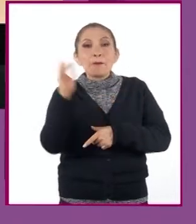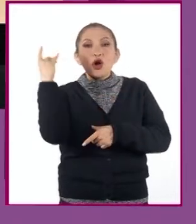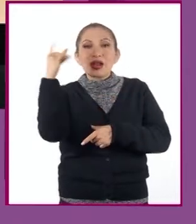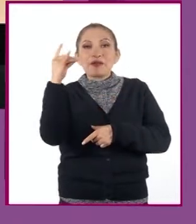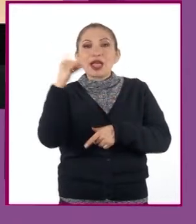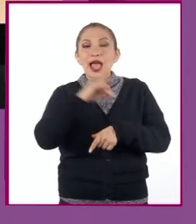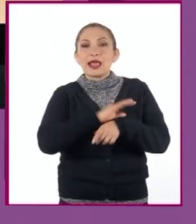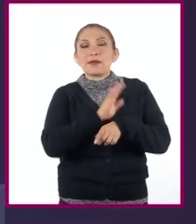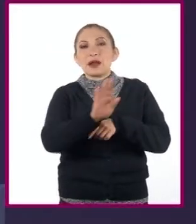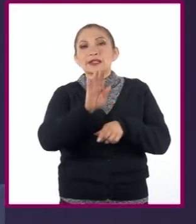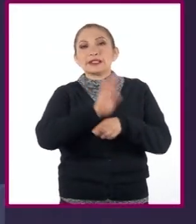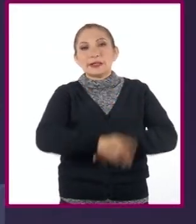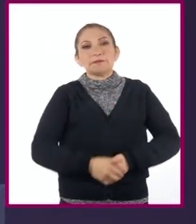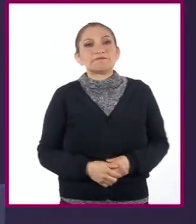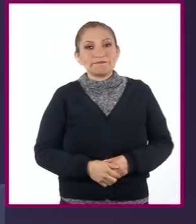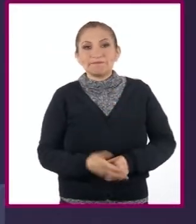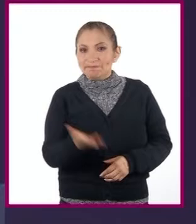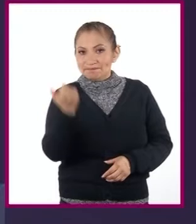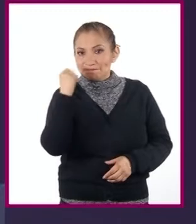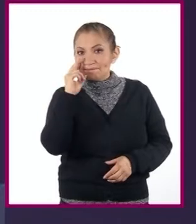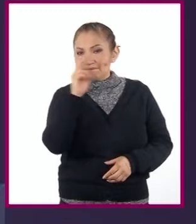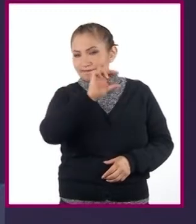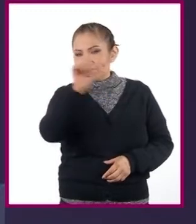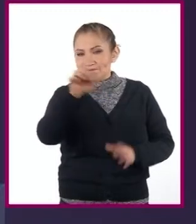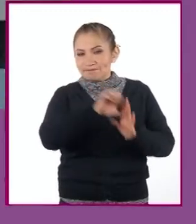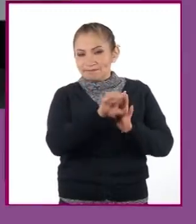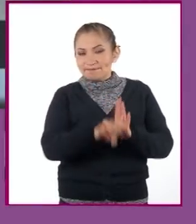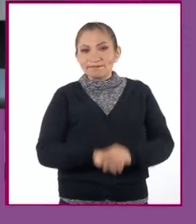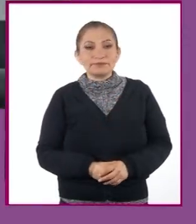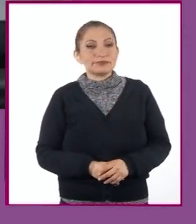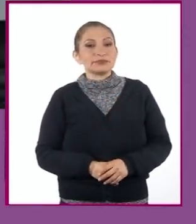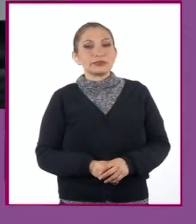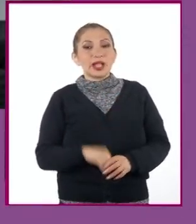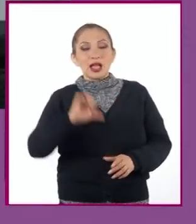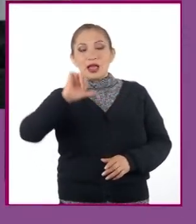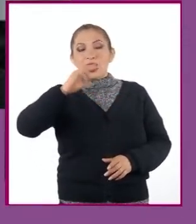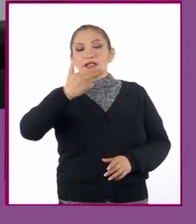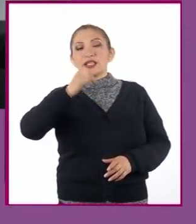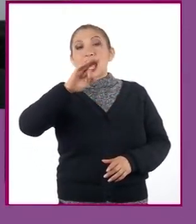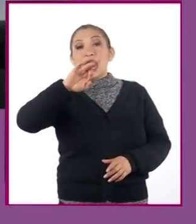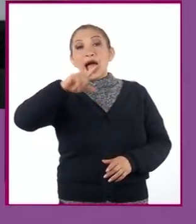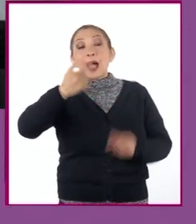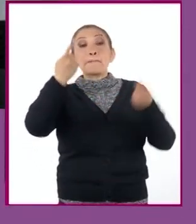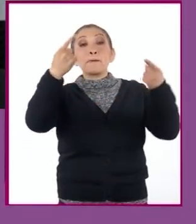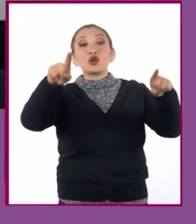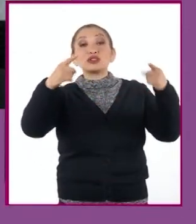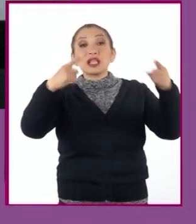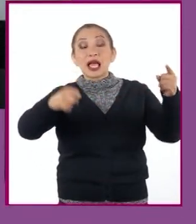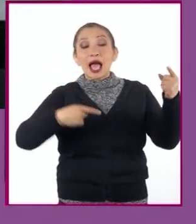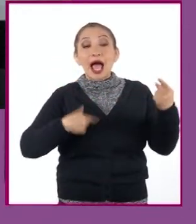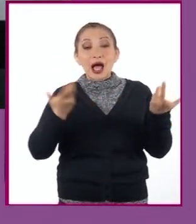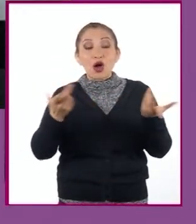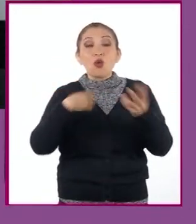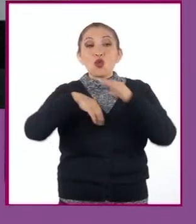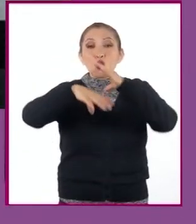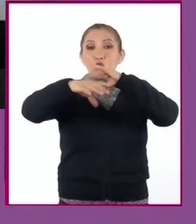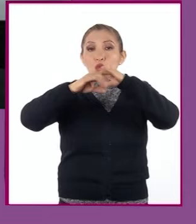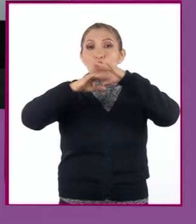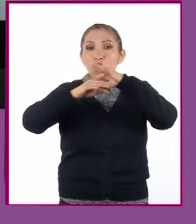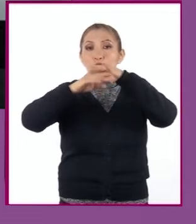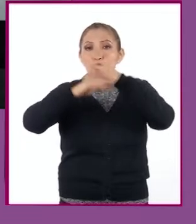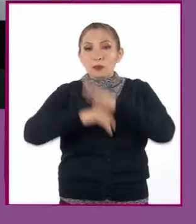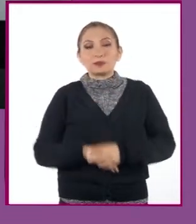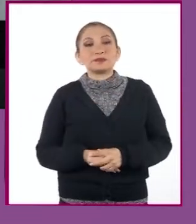y Brasil. Acompáñenos a ver otro ejemplo. Charanga, música tocada con instrumento de viento.